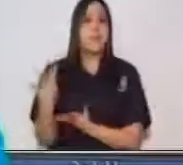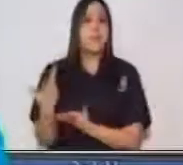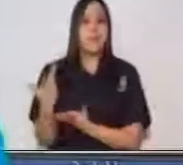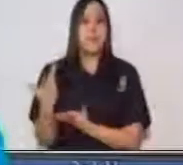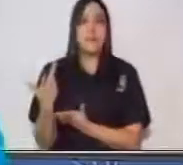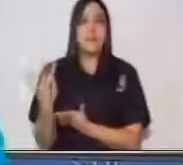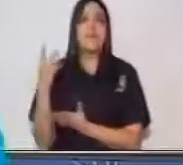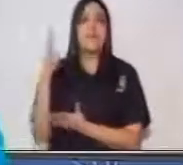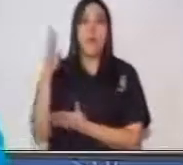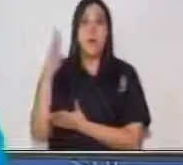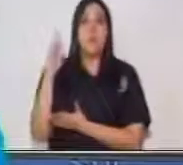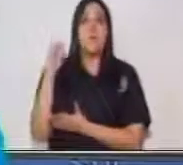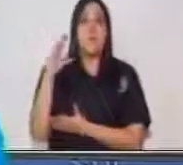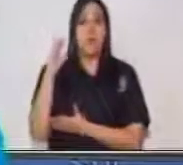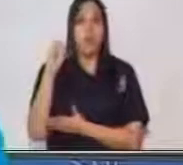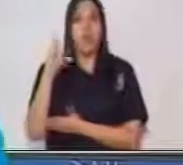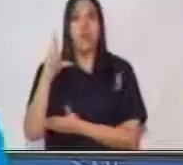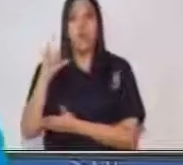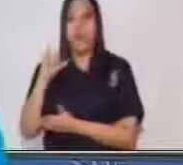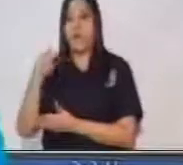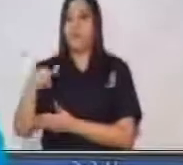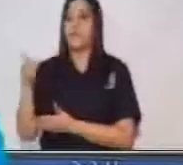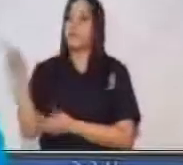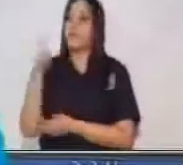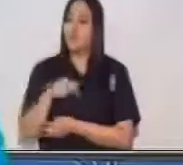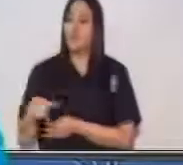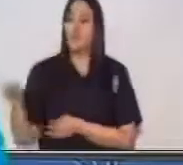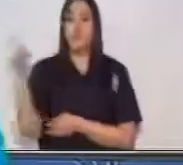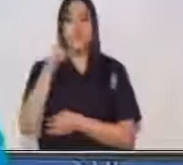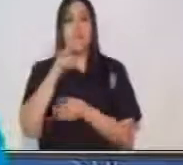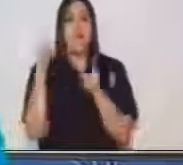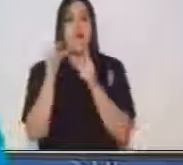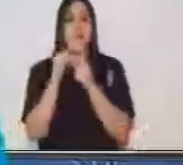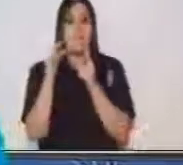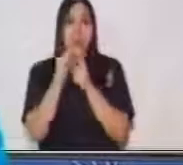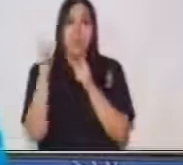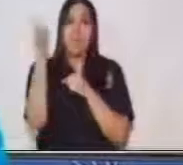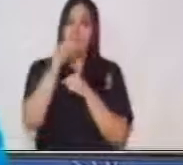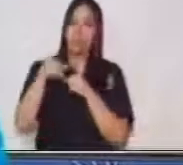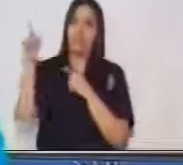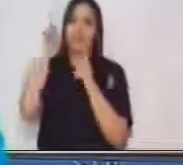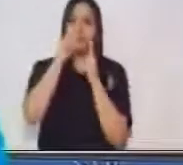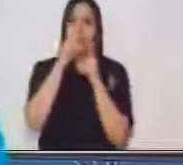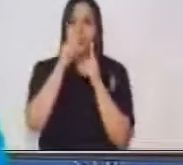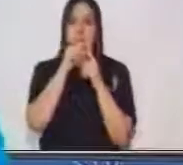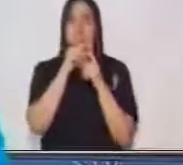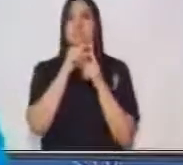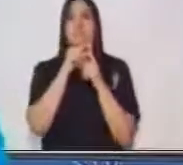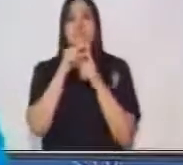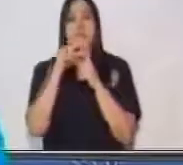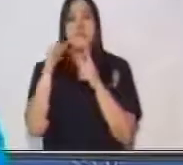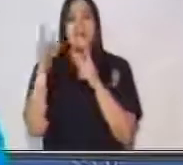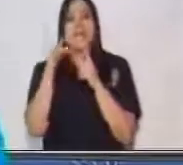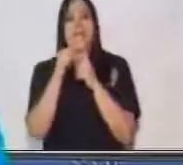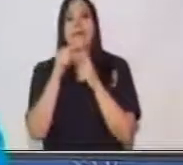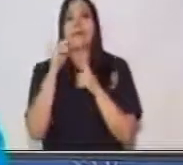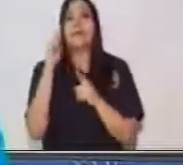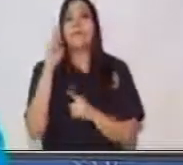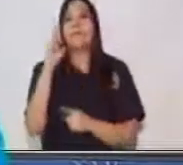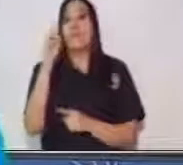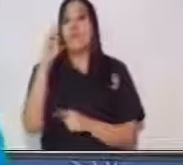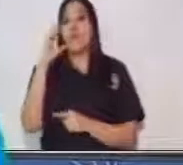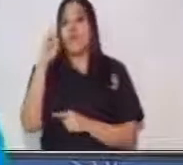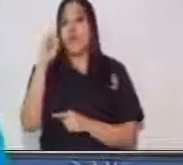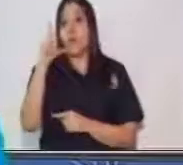el brócoli. Entonces vamos a encerrar la palabra brócoli y vamos a colocar que la palabra